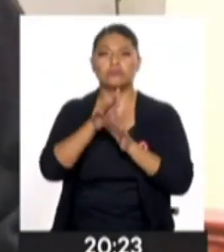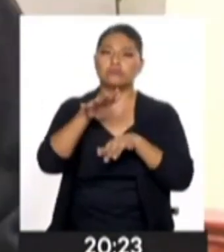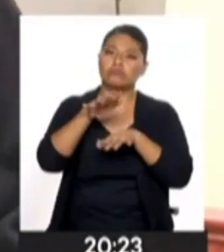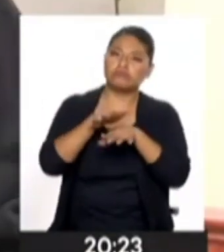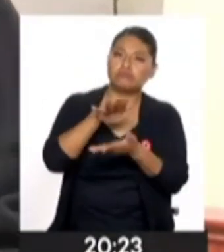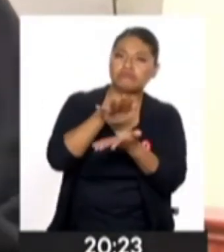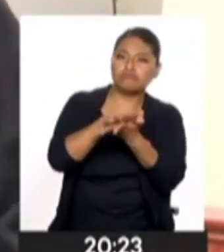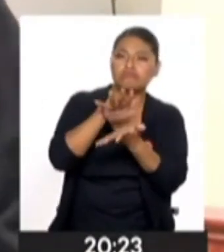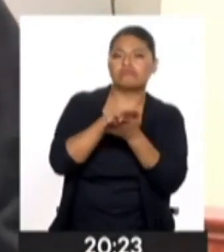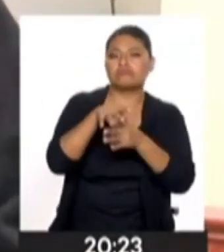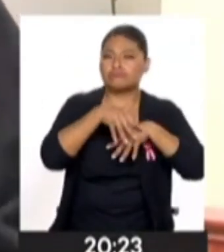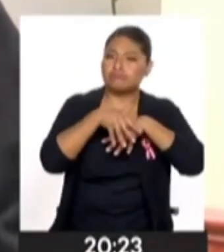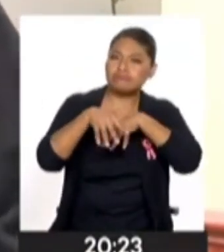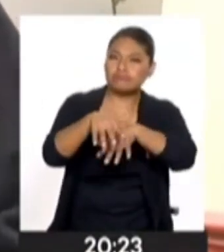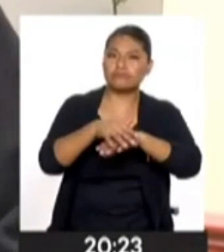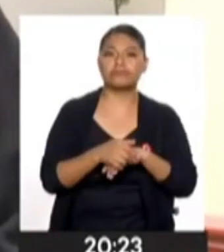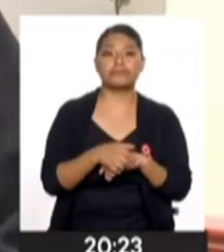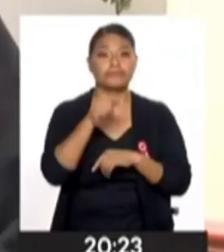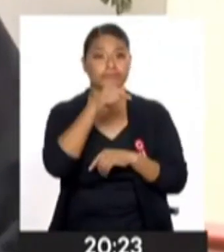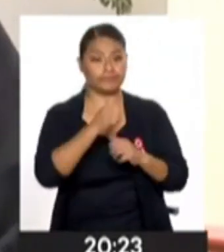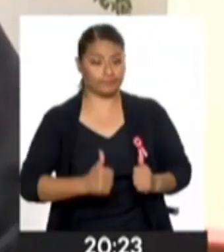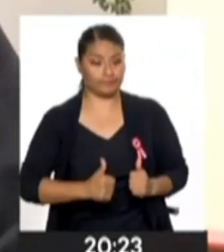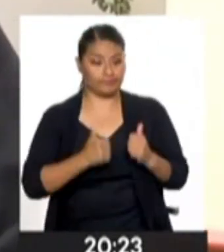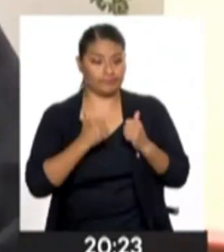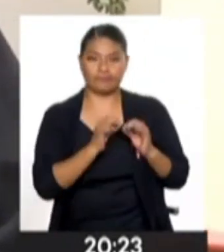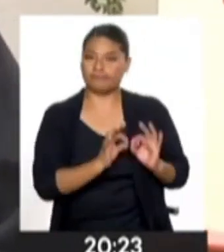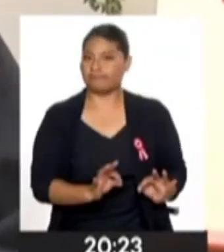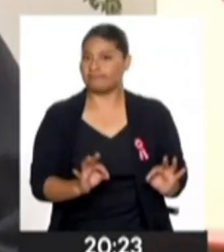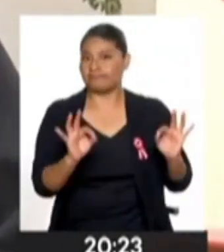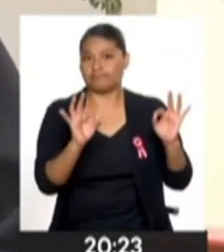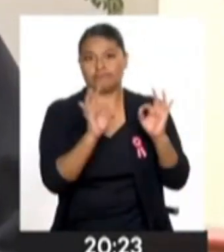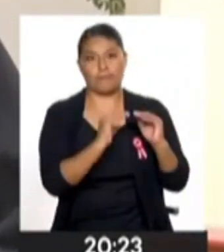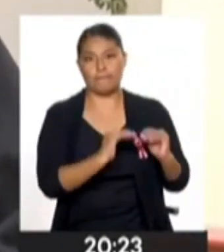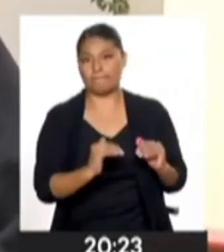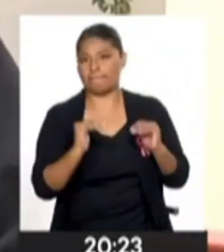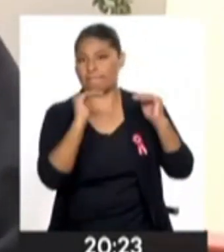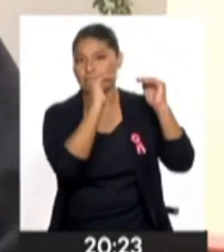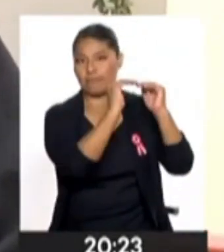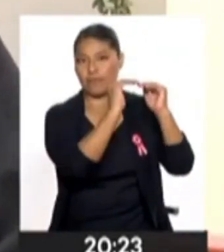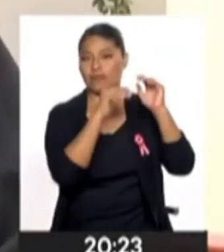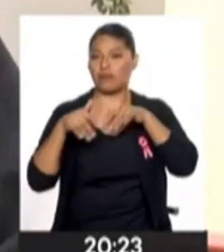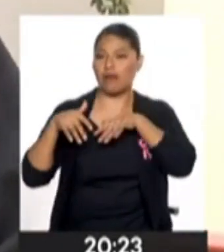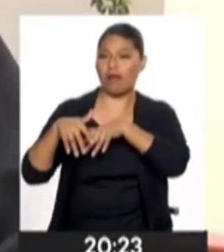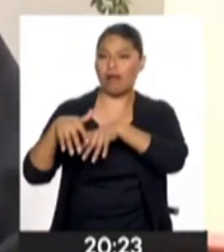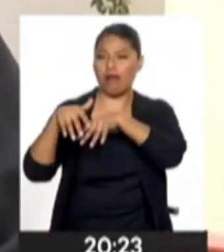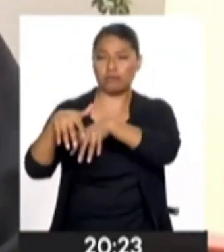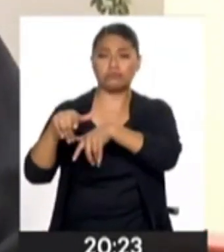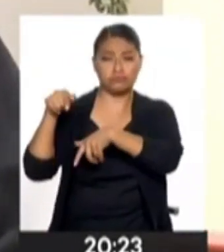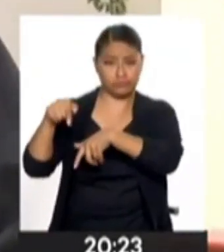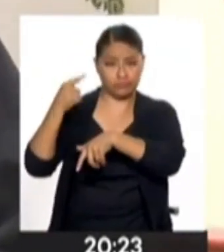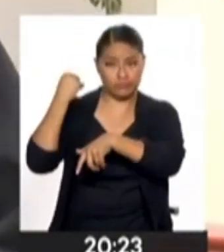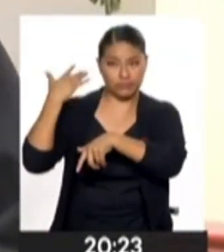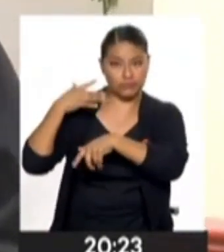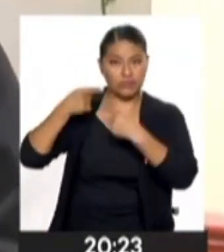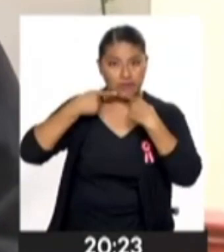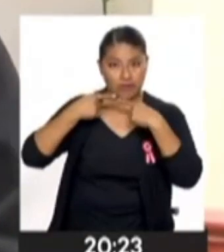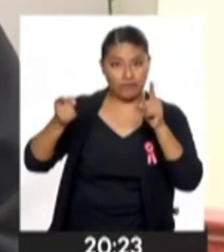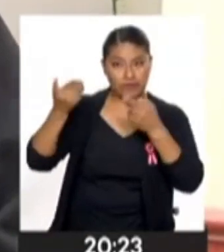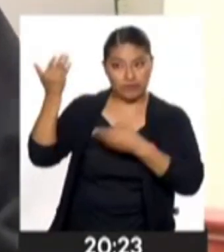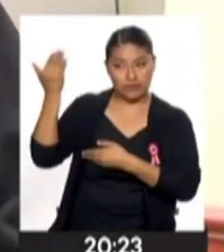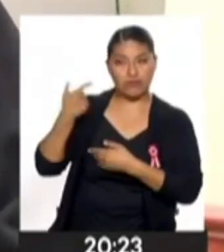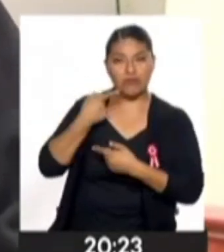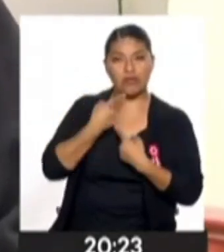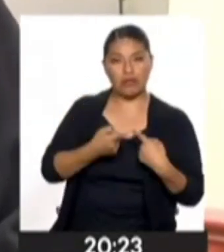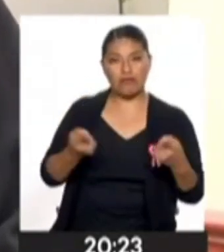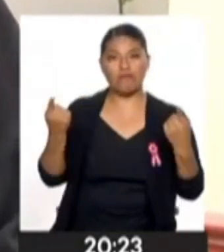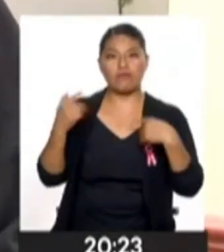pacíficas. La vida está por encima de todo. Y por eso en el comunicado de la presidencia de la